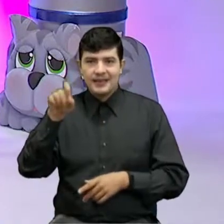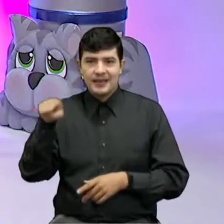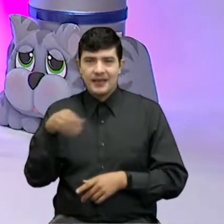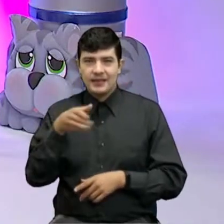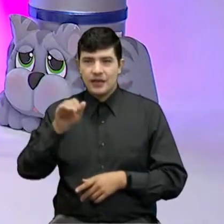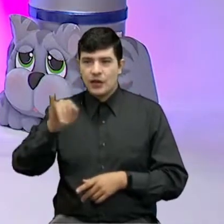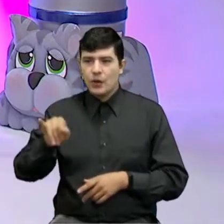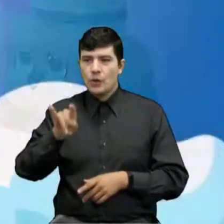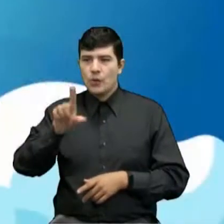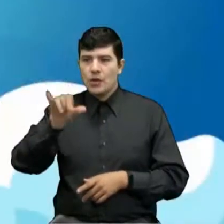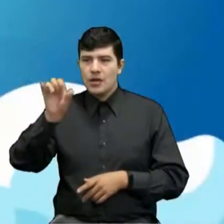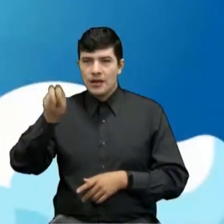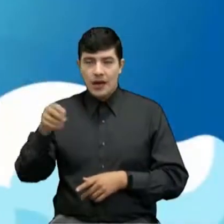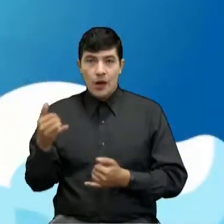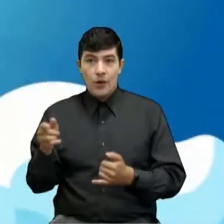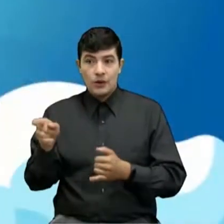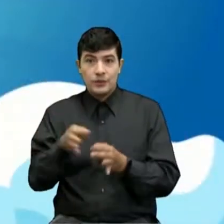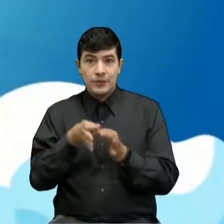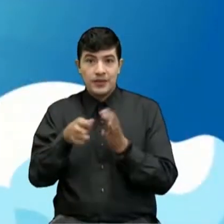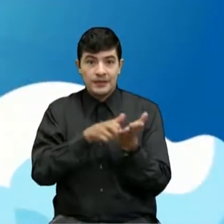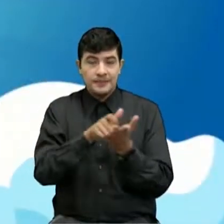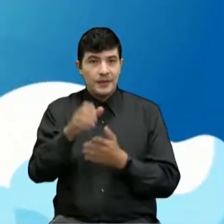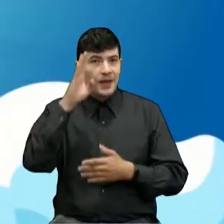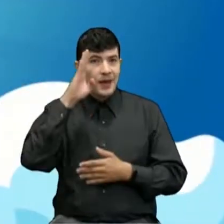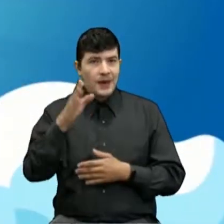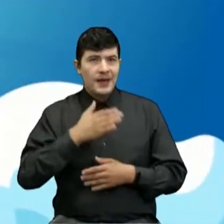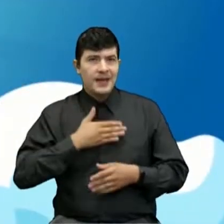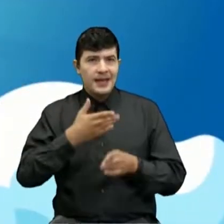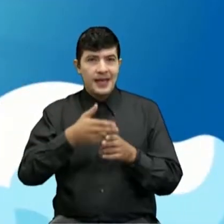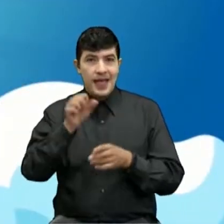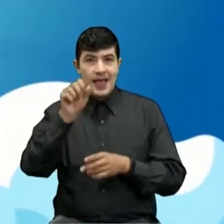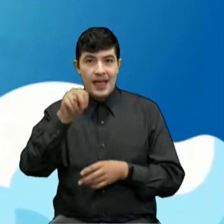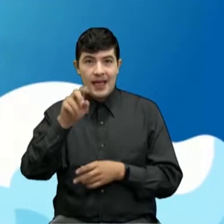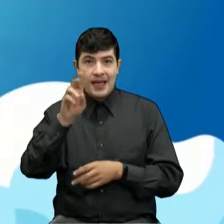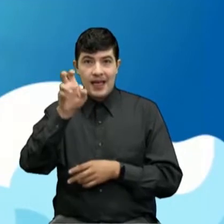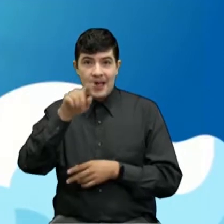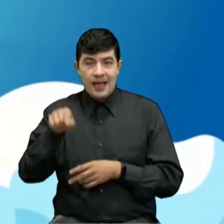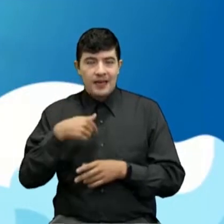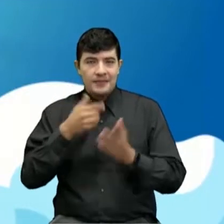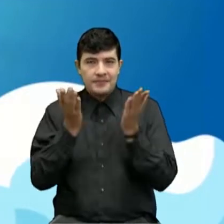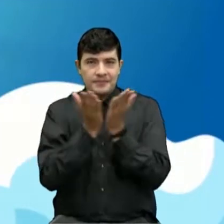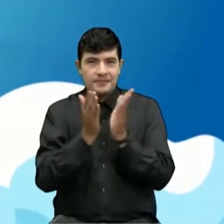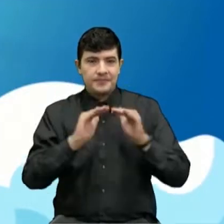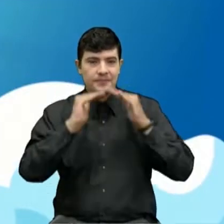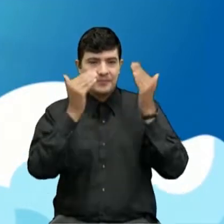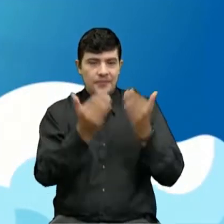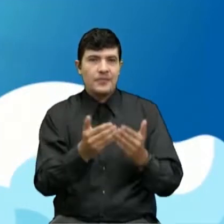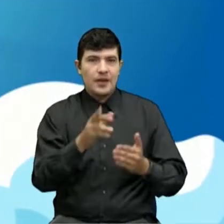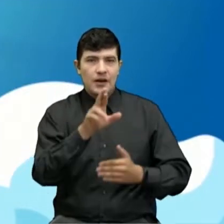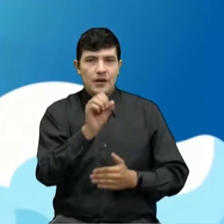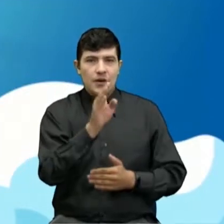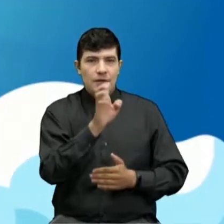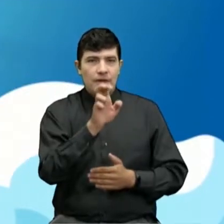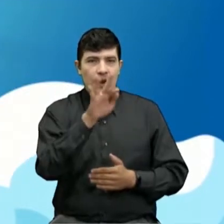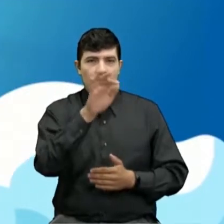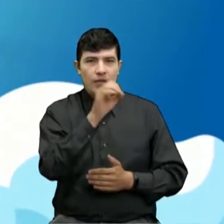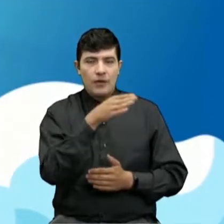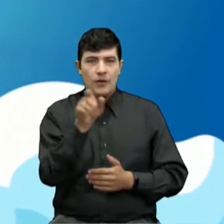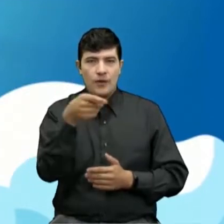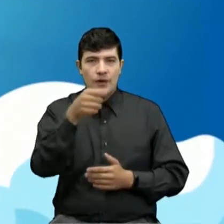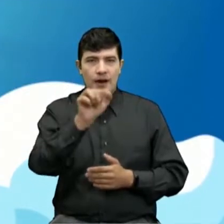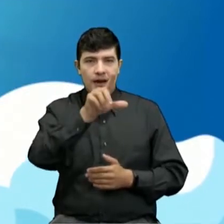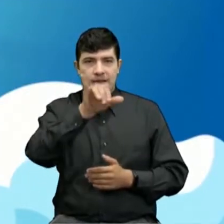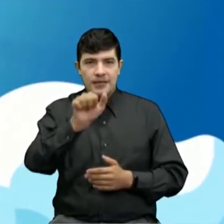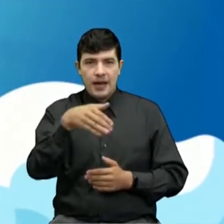Girón. Hola. Hola, soy Andrés Julián Vázquez y estoy en el colegio Roberto García Peña. Hoy